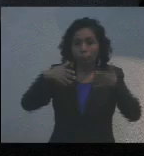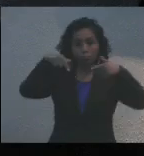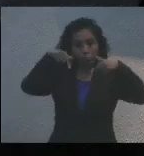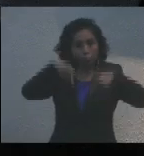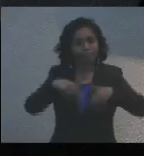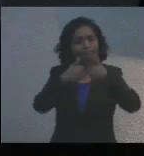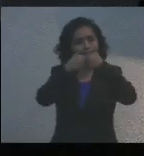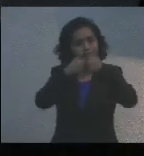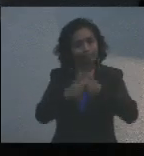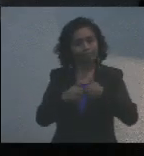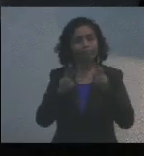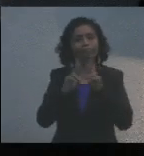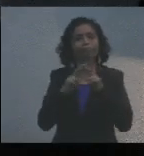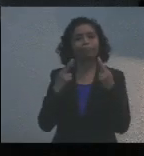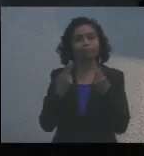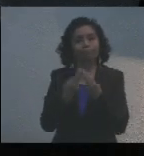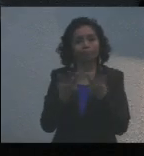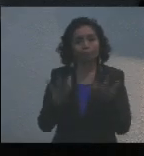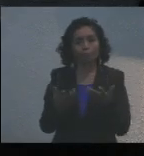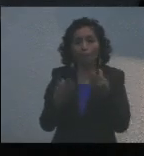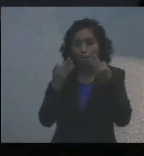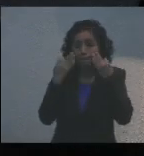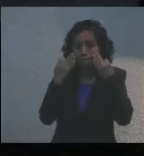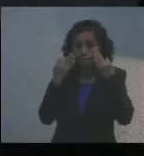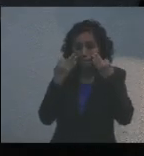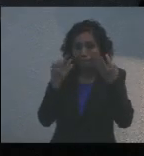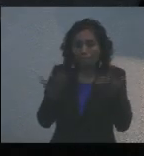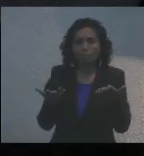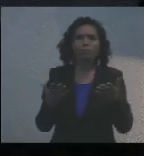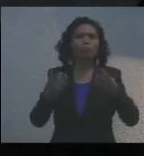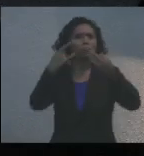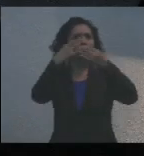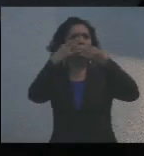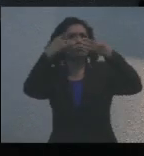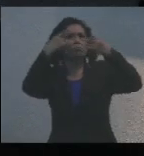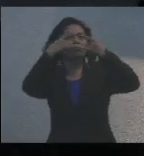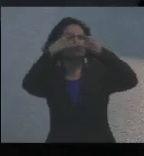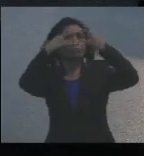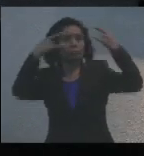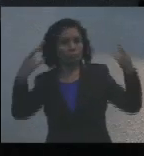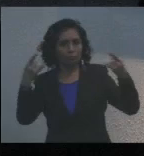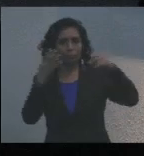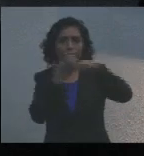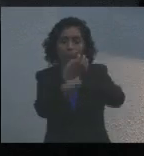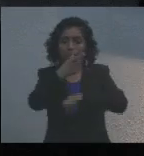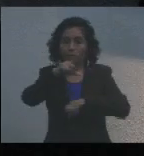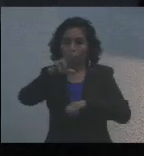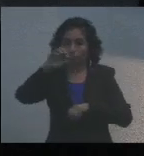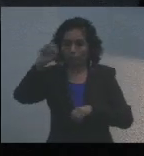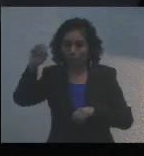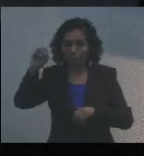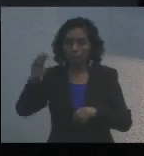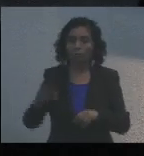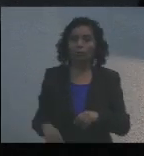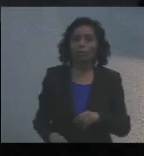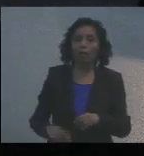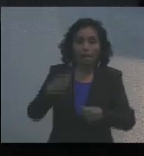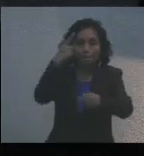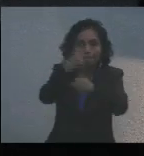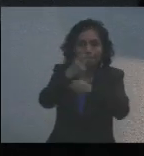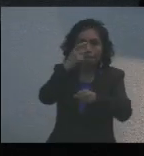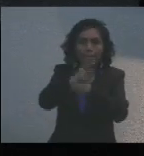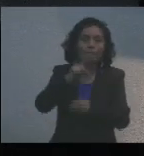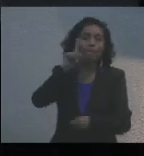esta precisa sala, siendo testigos de un momento histórico para nuestro Estado, la toma de protesta de la primera